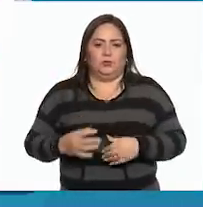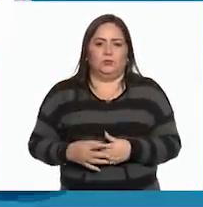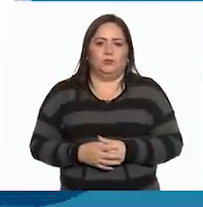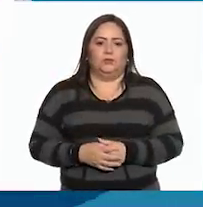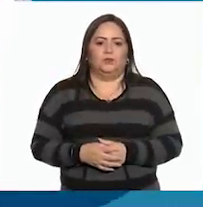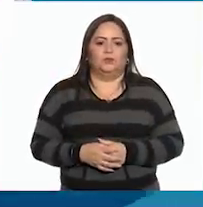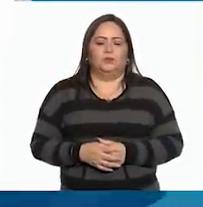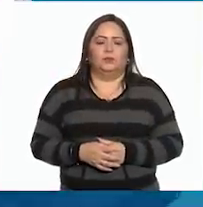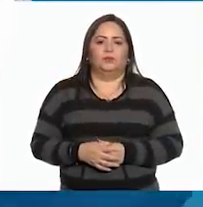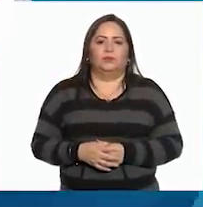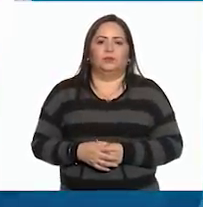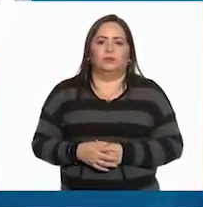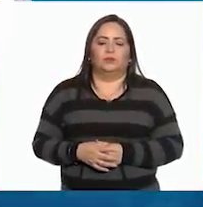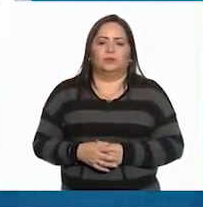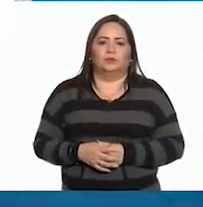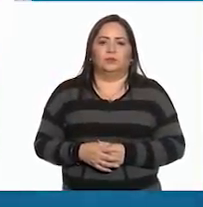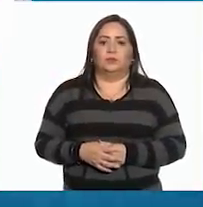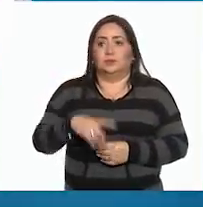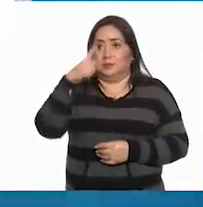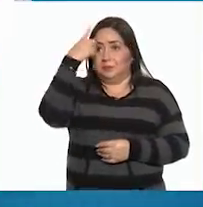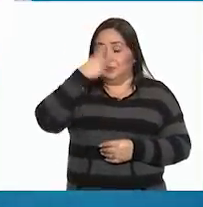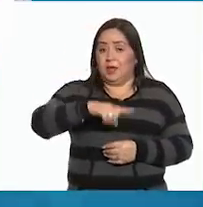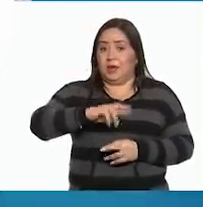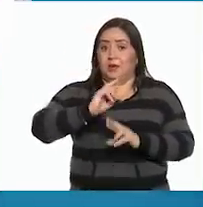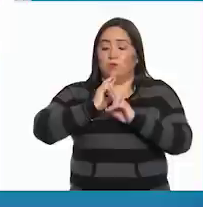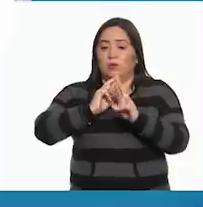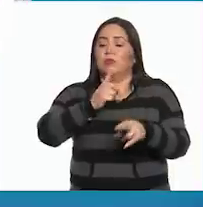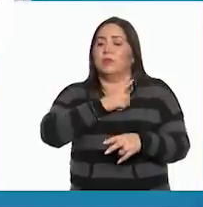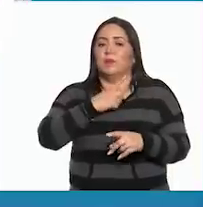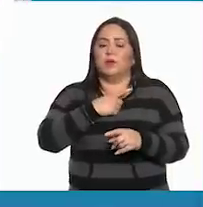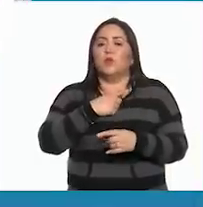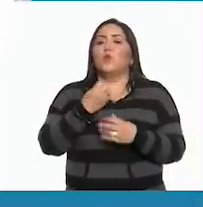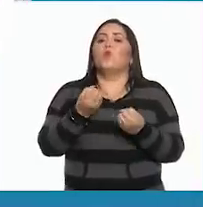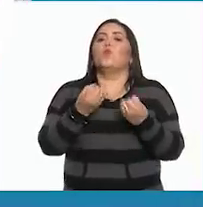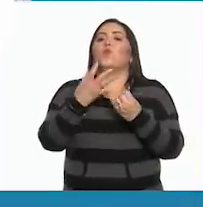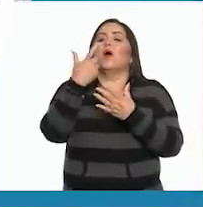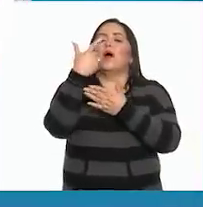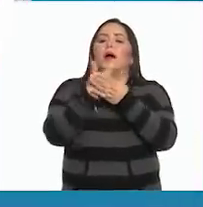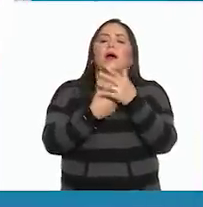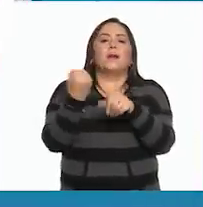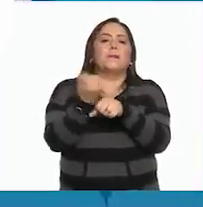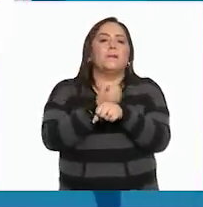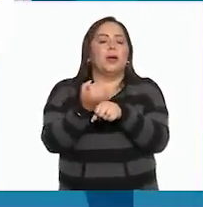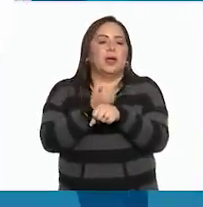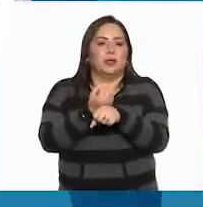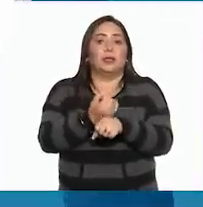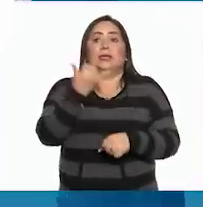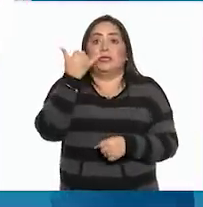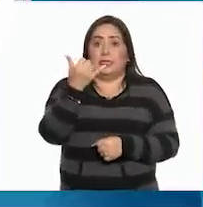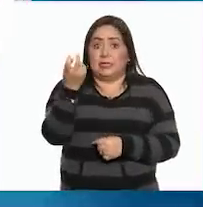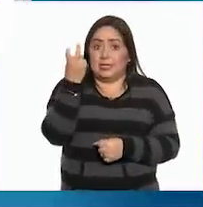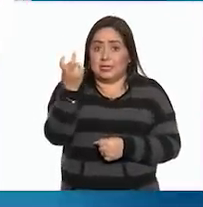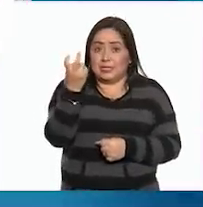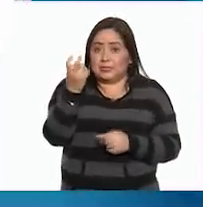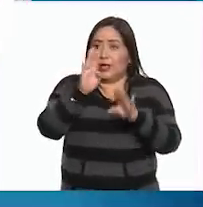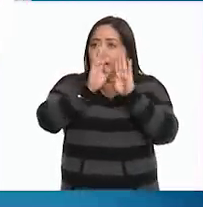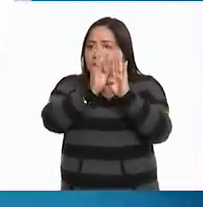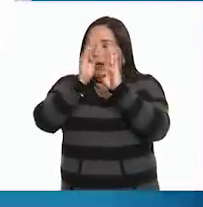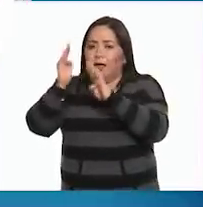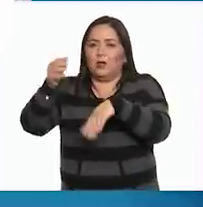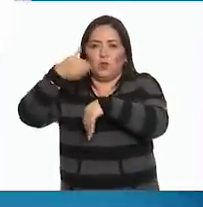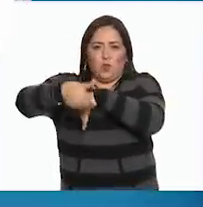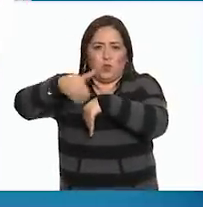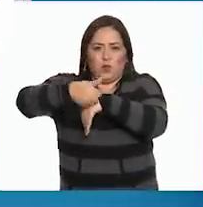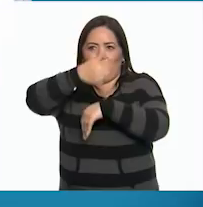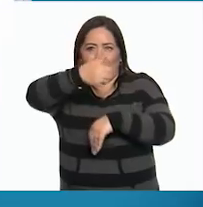amarillos? Para contestarla, debemos contar los cuadros amarillos de cada figura y así establecer la sucesión